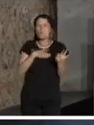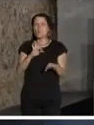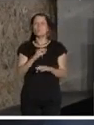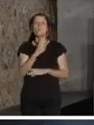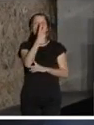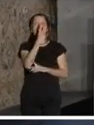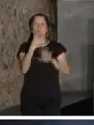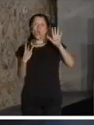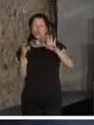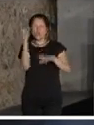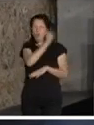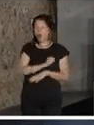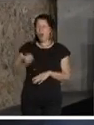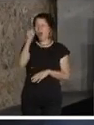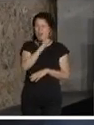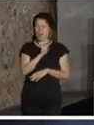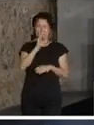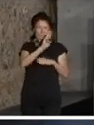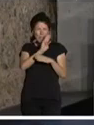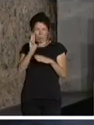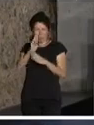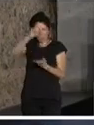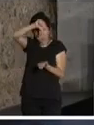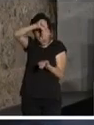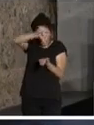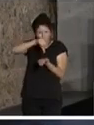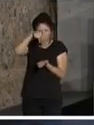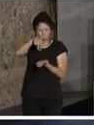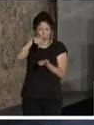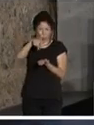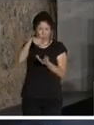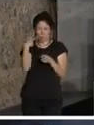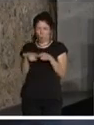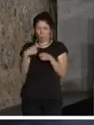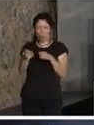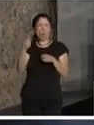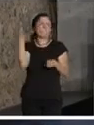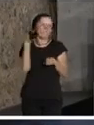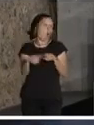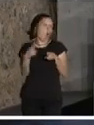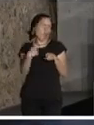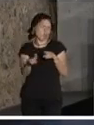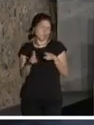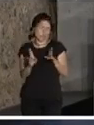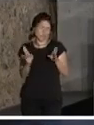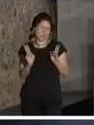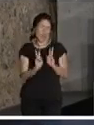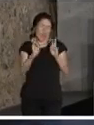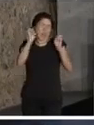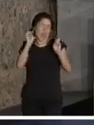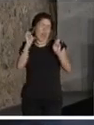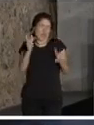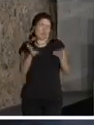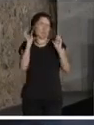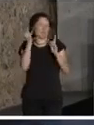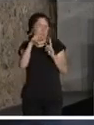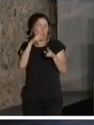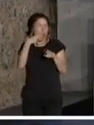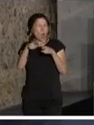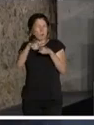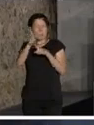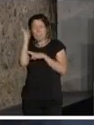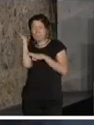28 años del gobierno del partido Popular en la ciudad y de políticas neoliberales y de políticas muy dañinas